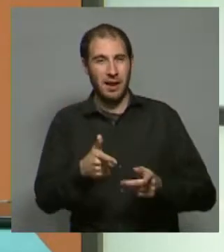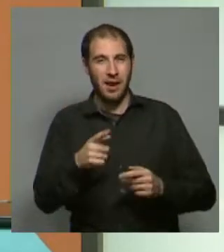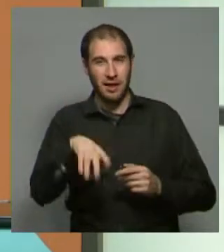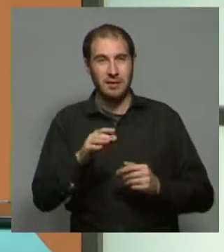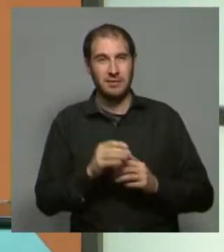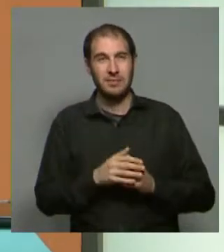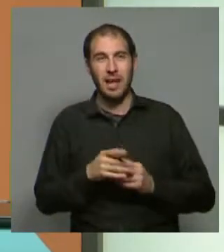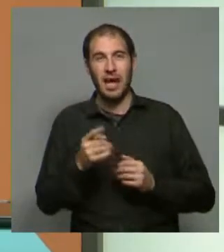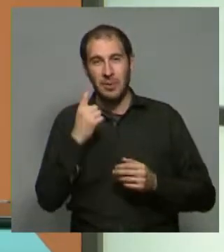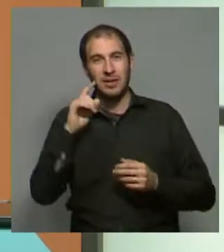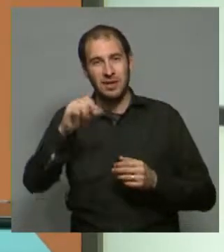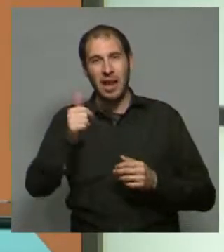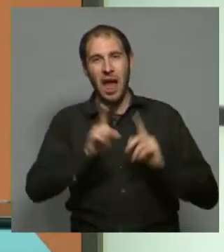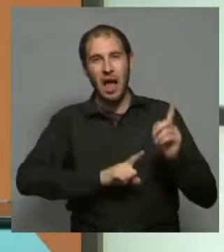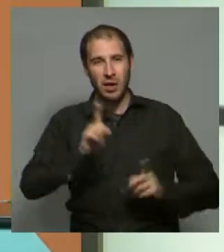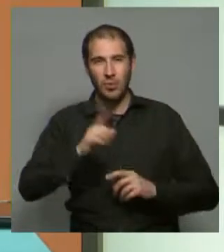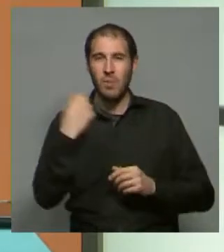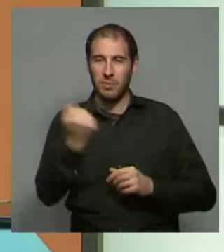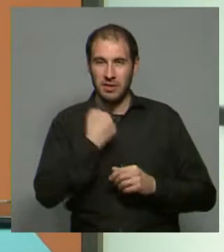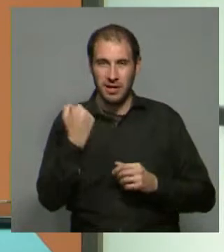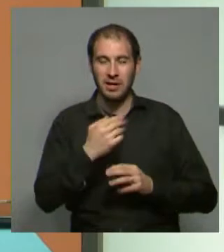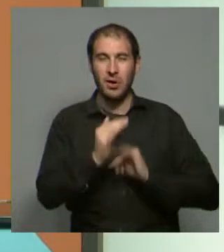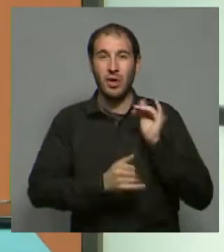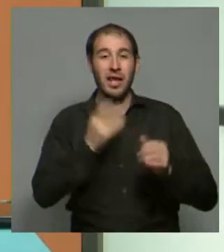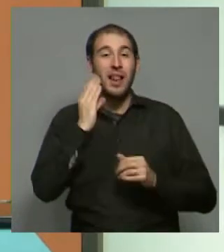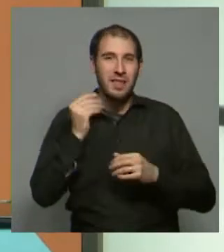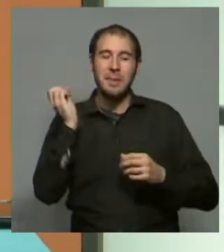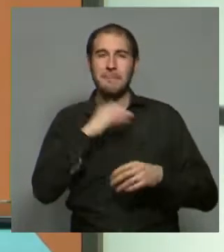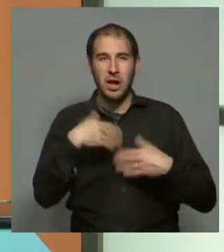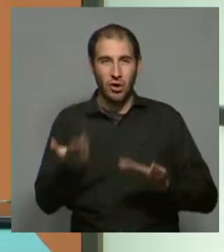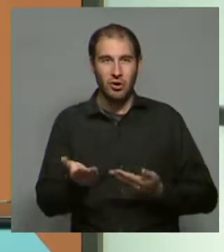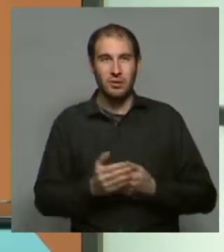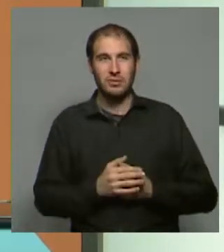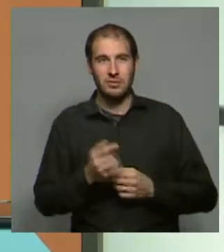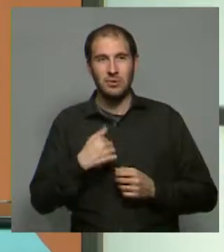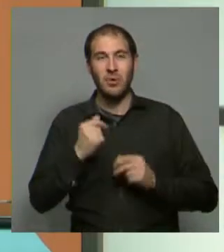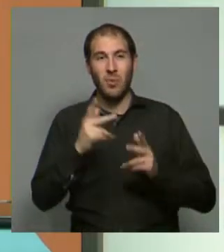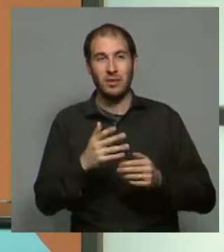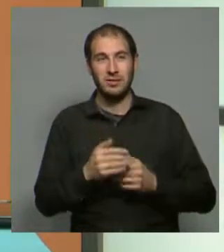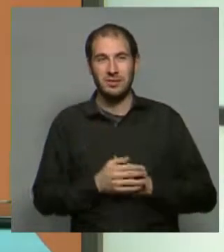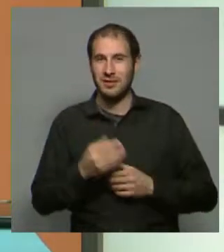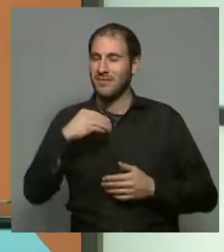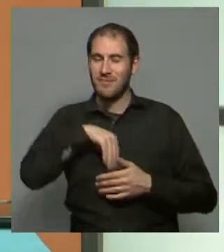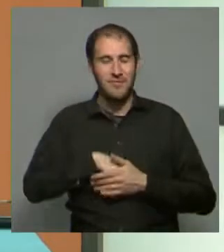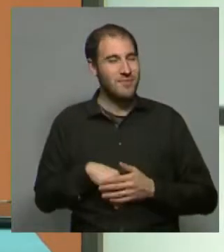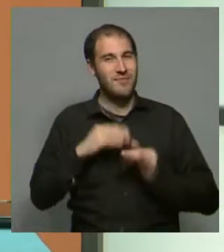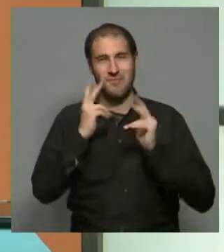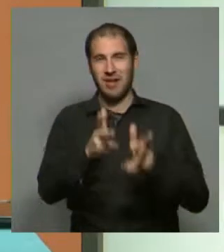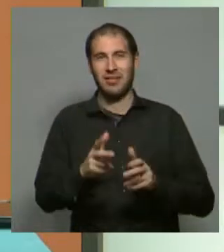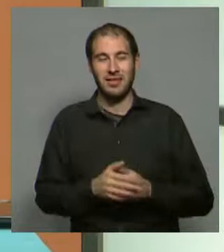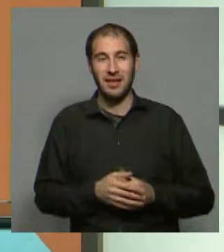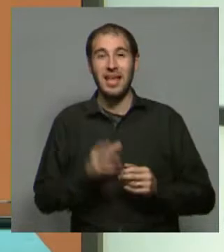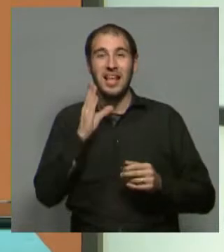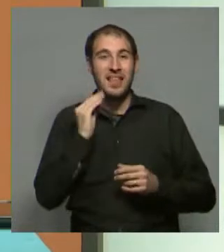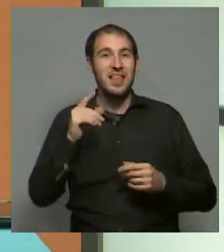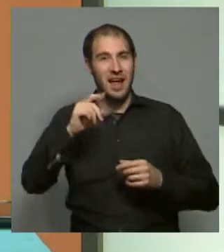seguramente algún triunfo importante, si se quiere, si es con Inglaterra, mucho mejor, se lo digo desde lo más profundo de mi ser. Si es con